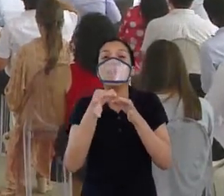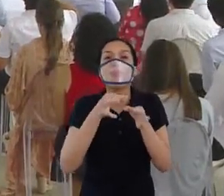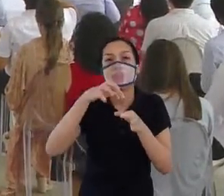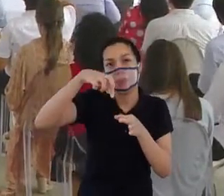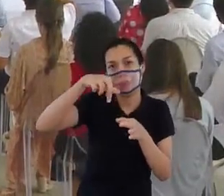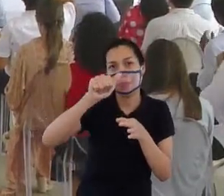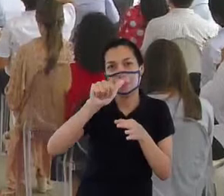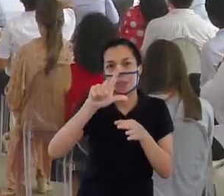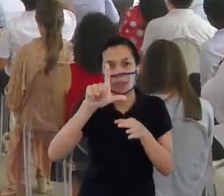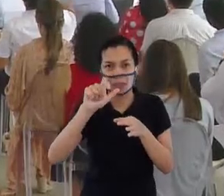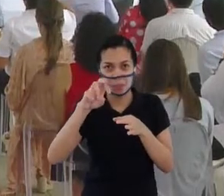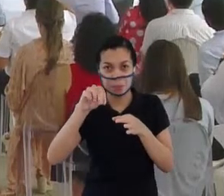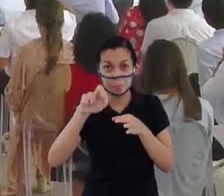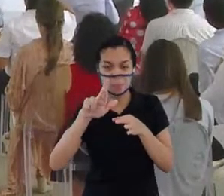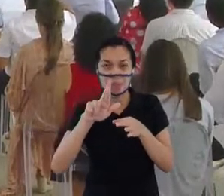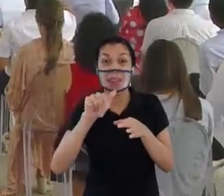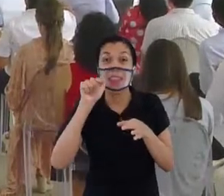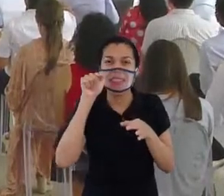es importante porque